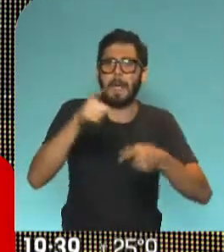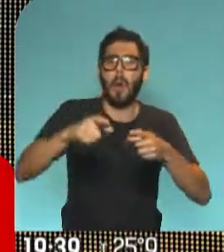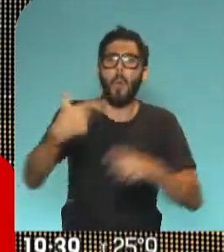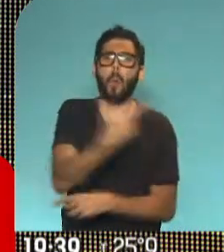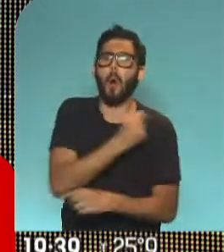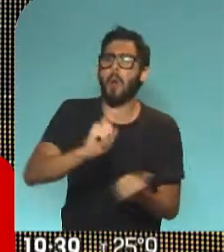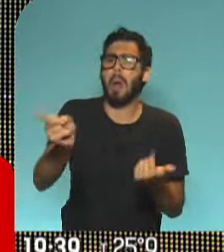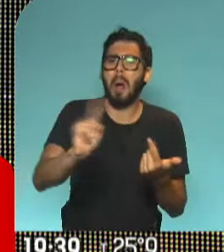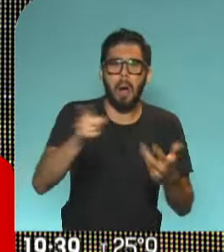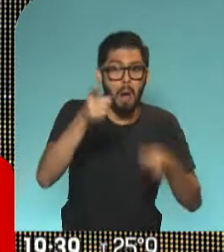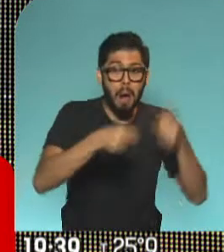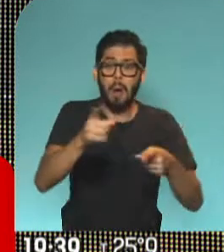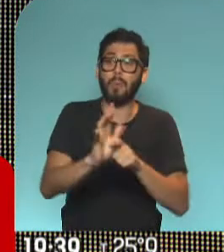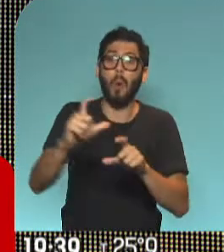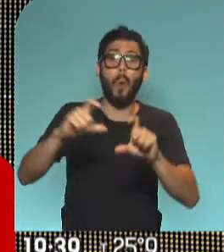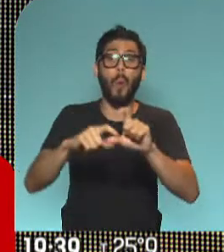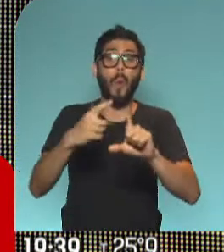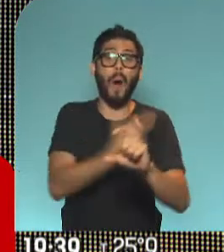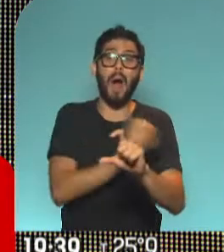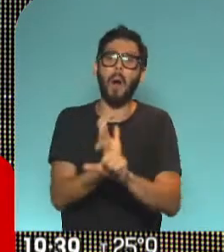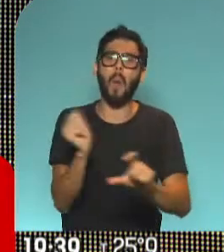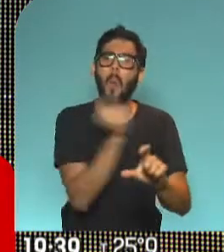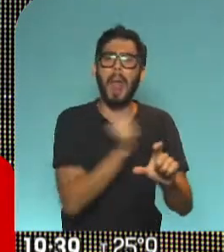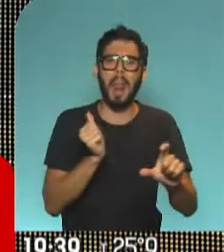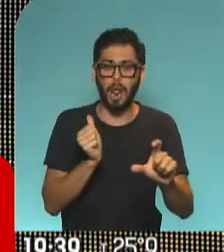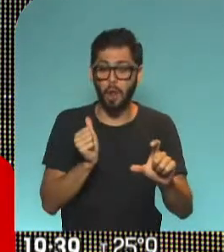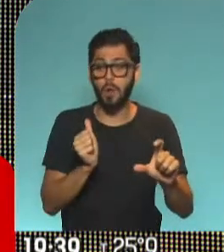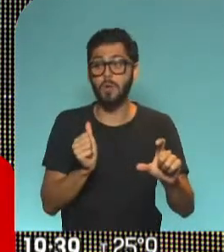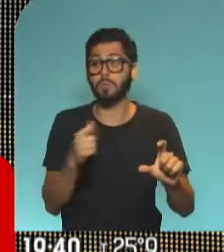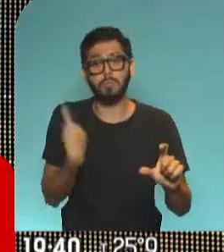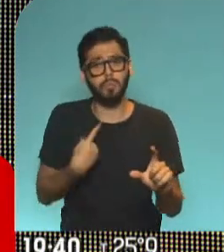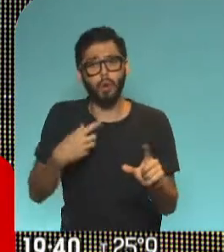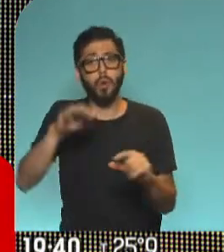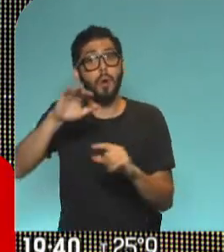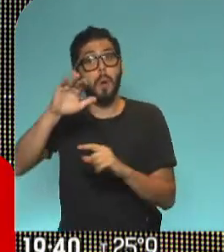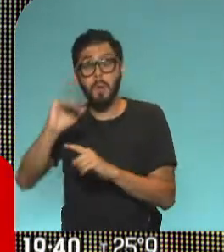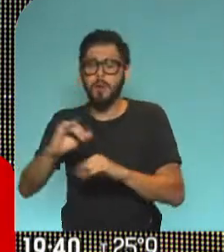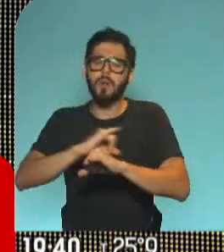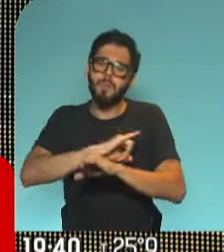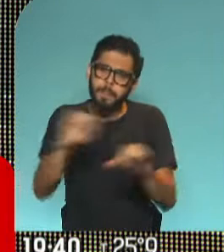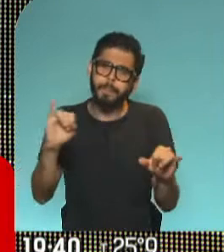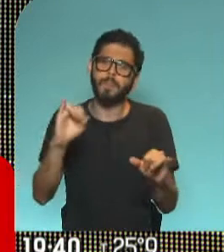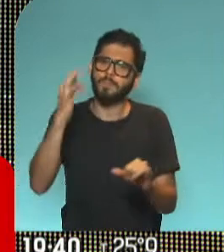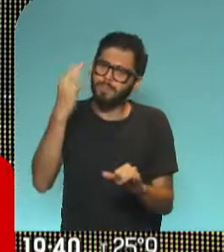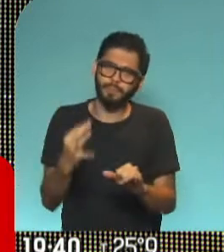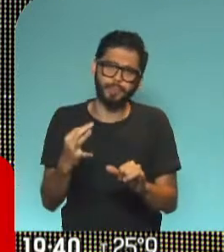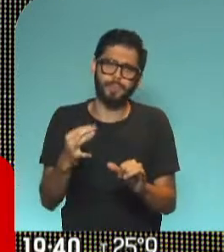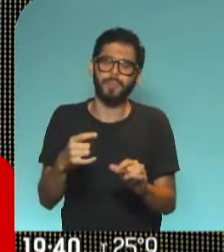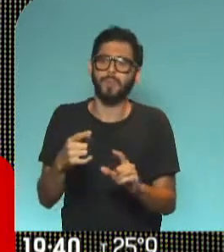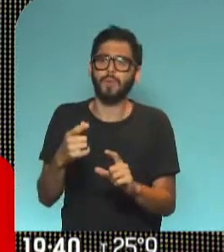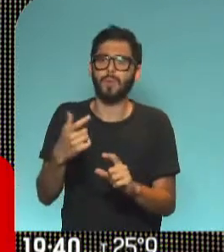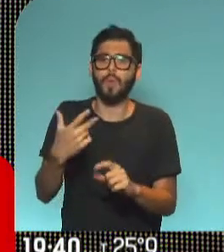todo lo que se trataba de instalar, siendo que era una vacuna optativa, había que salir a contrarrestar